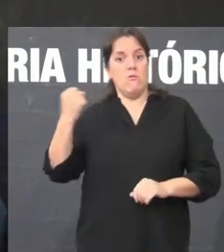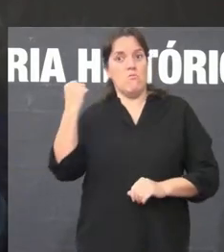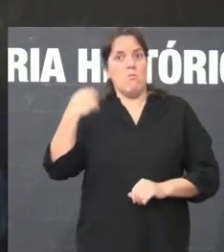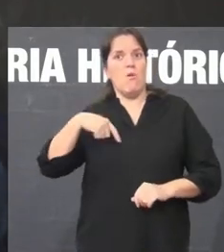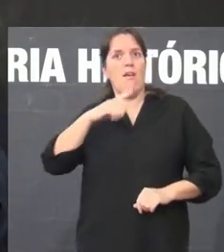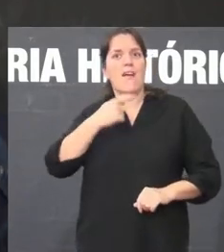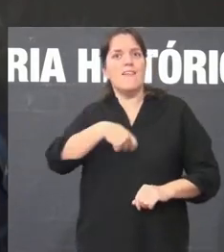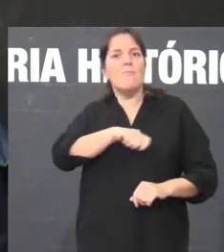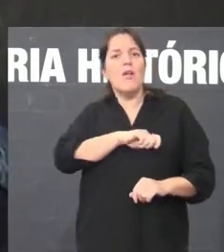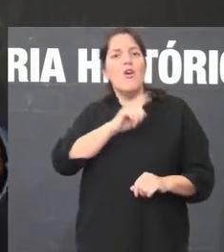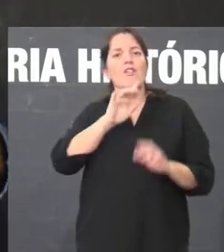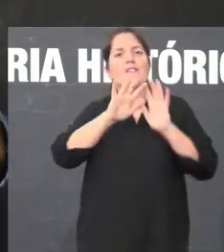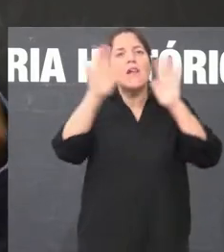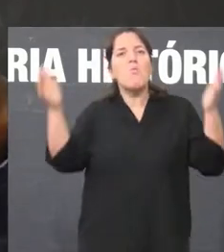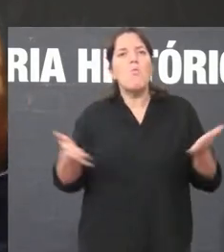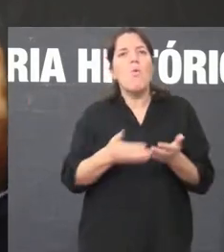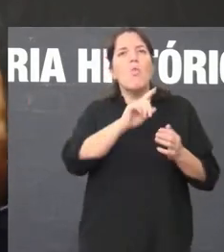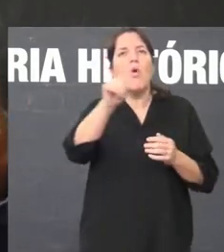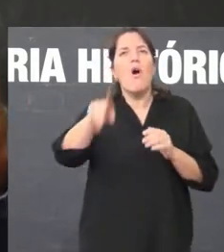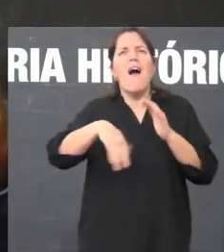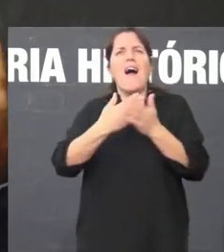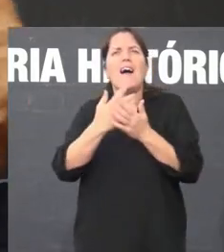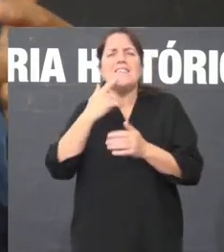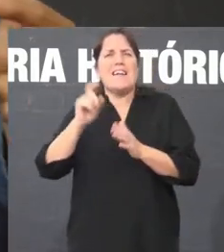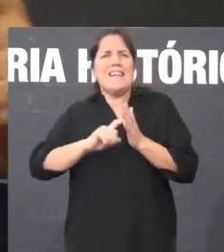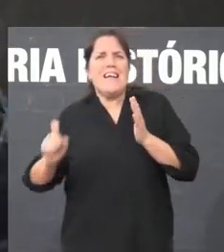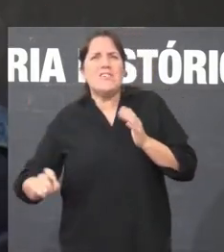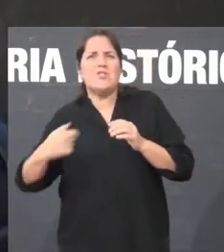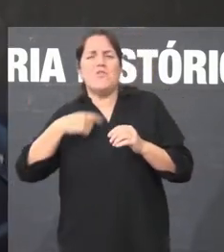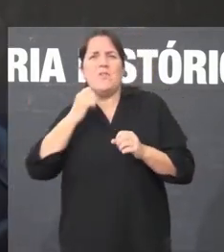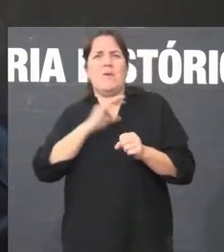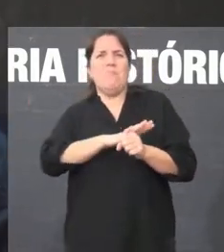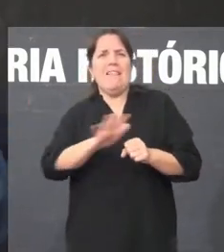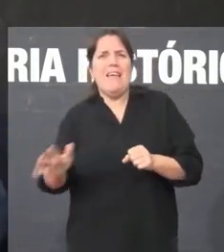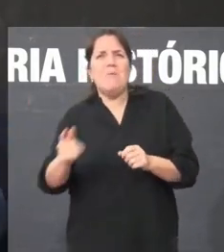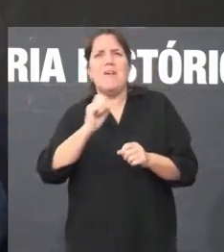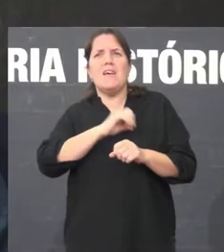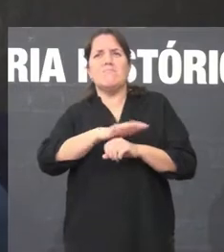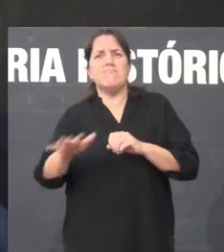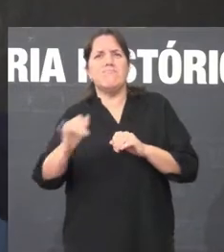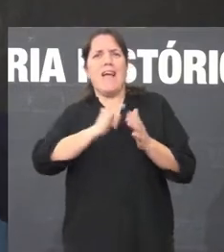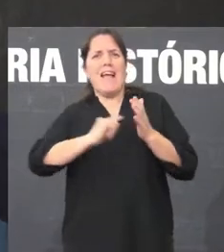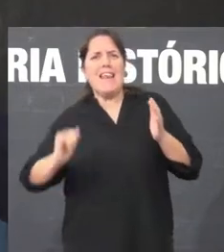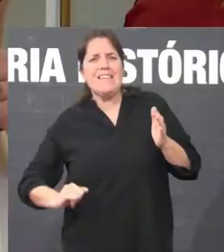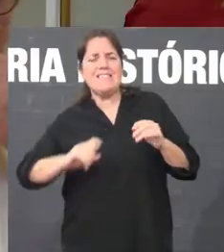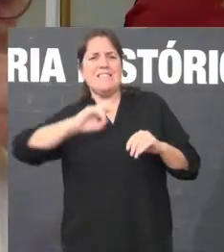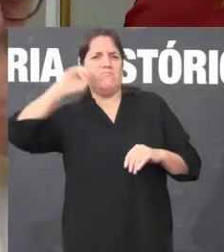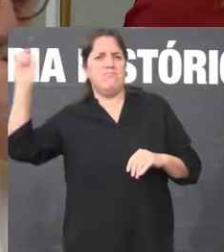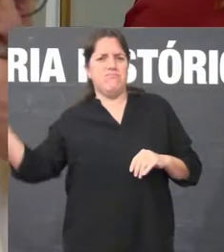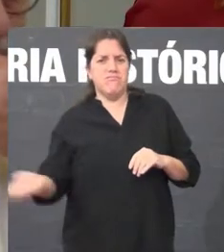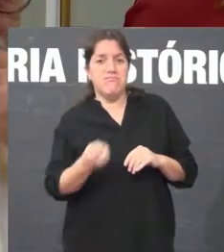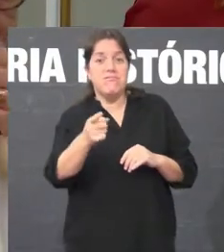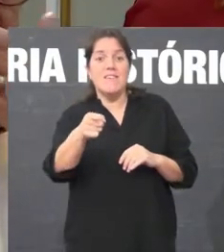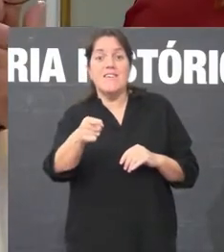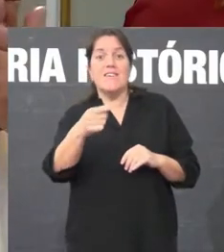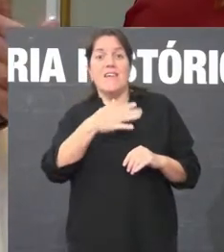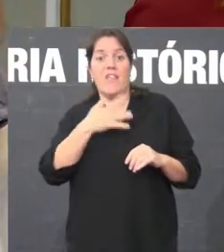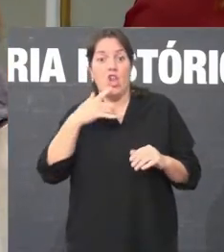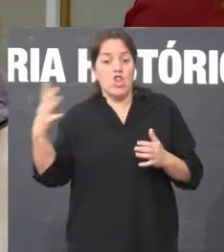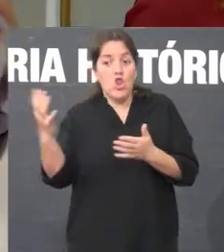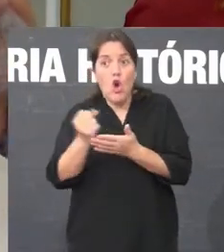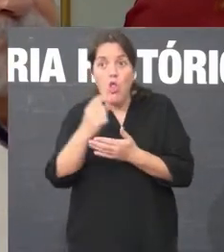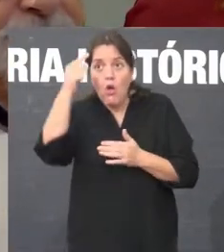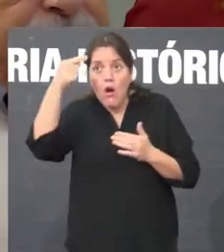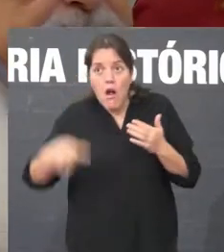las grandes catástrofes y pandemias y crisis que se abaten, todo,